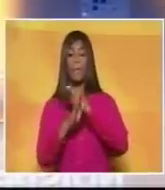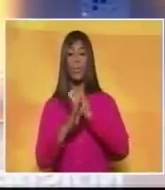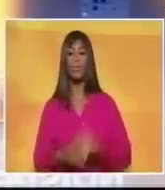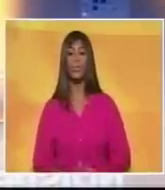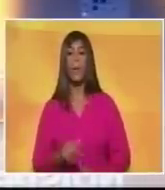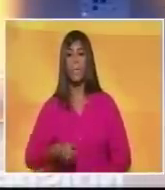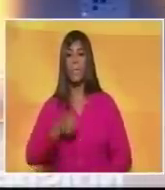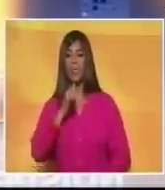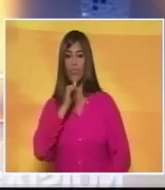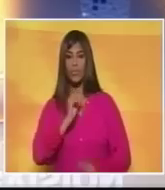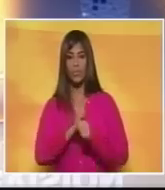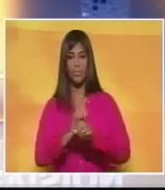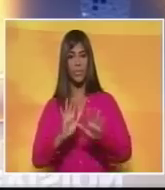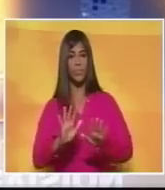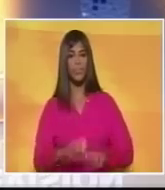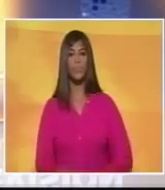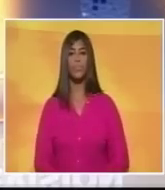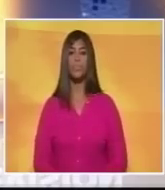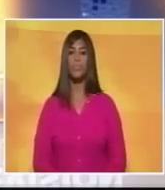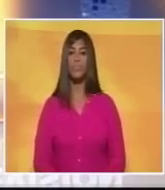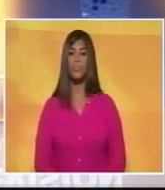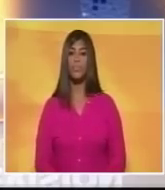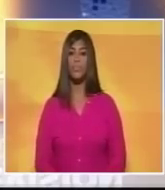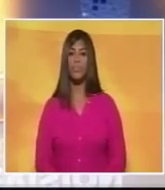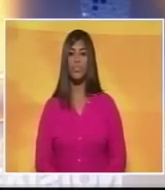inmediato con más información.